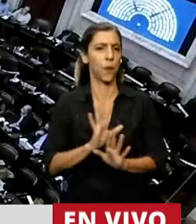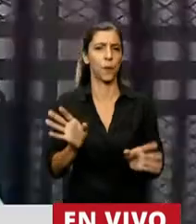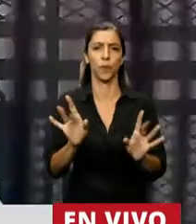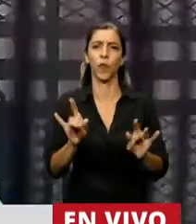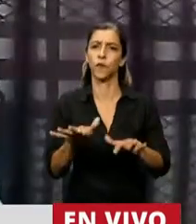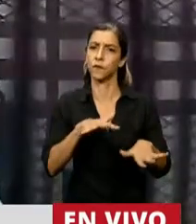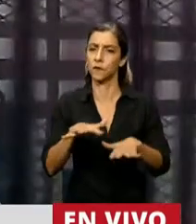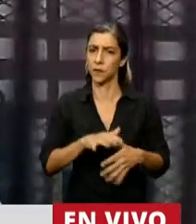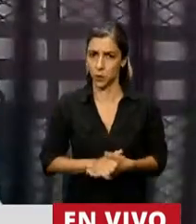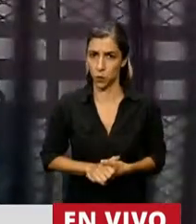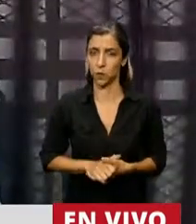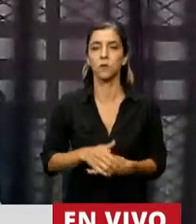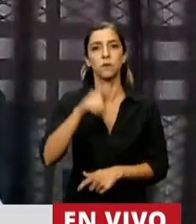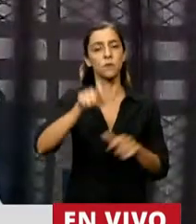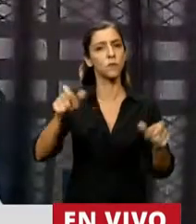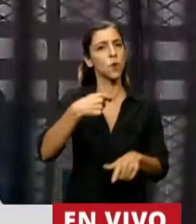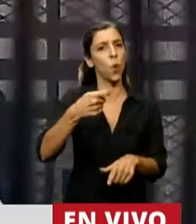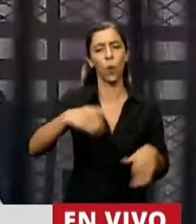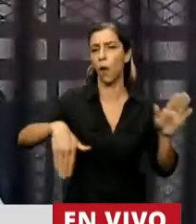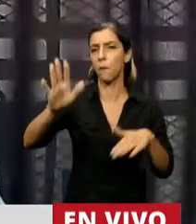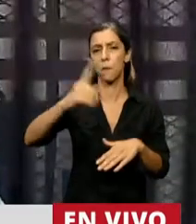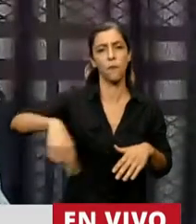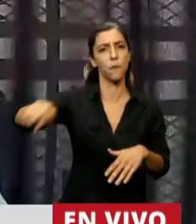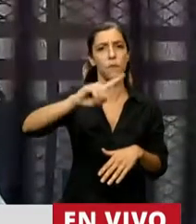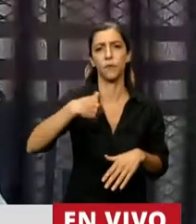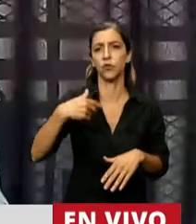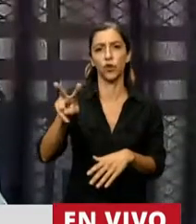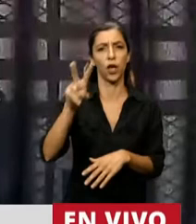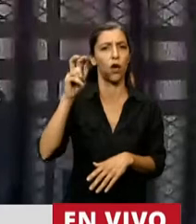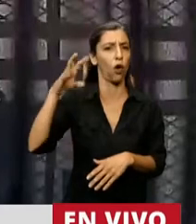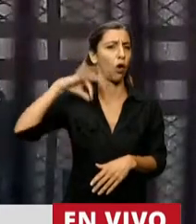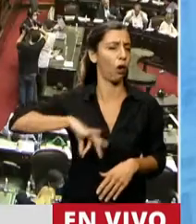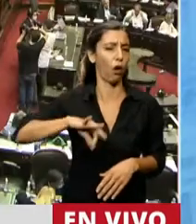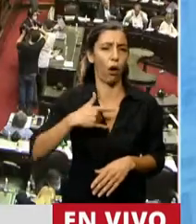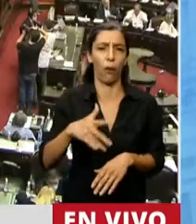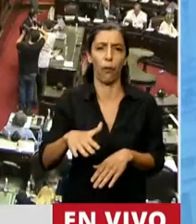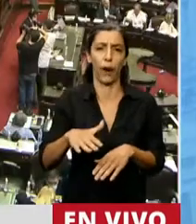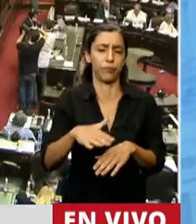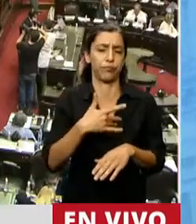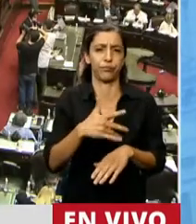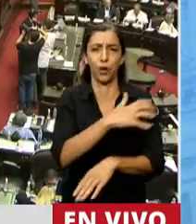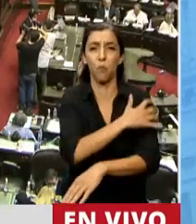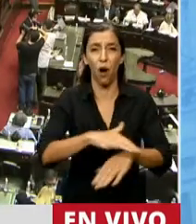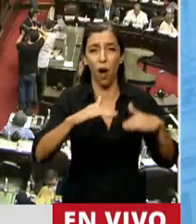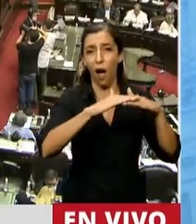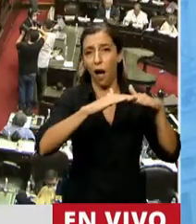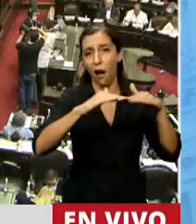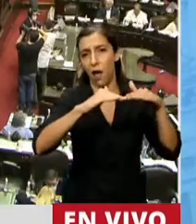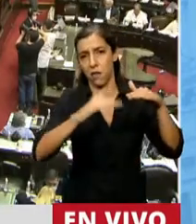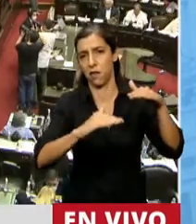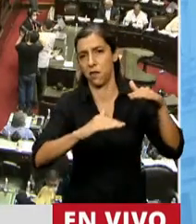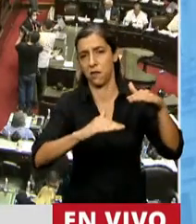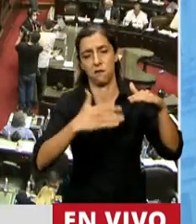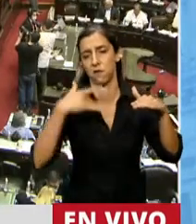nuestros jubilados y jubiladas cobran muy por debajo de la línea de pobreza. Esta es sin duda una de las